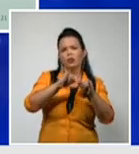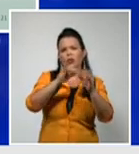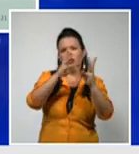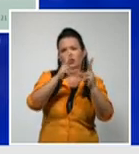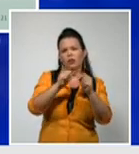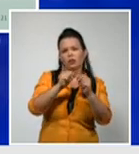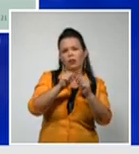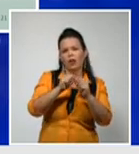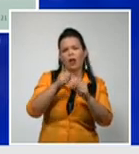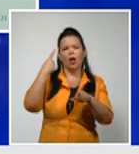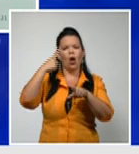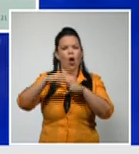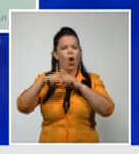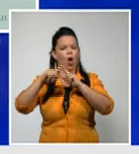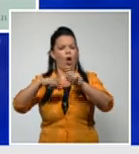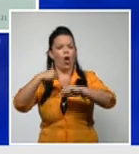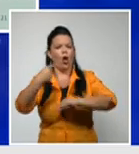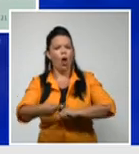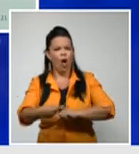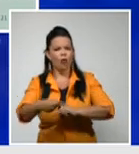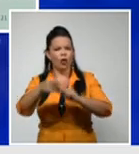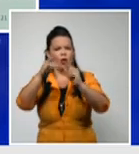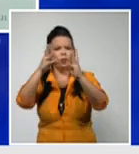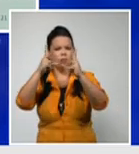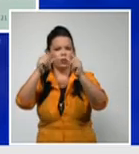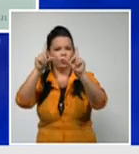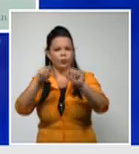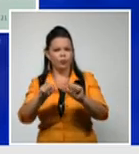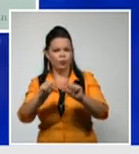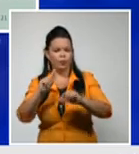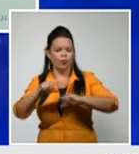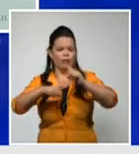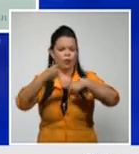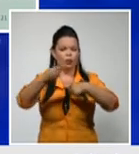pocos o ninguno, y realmente es